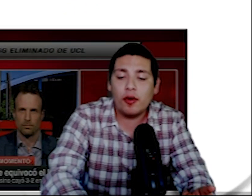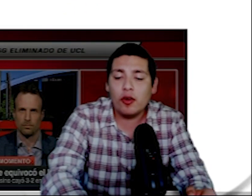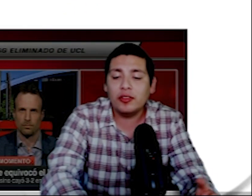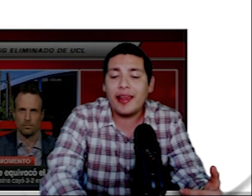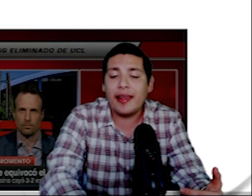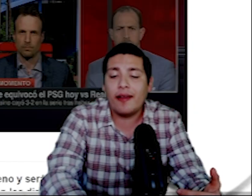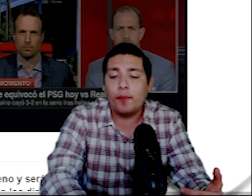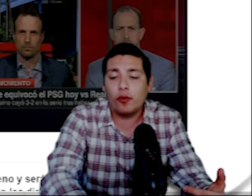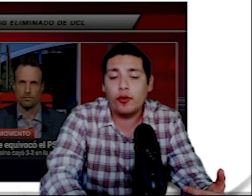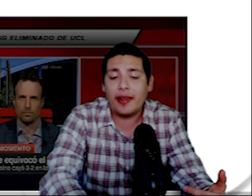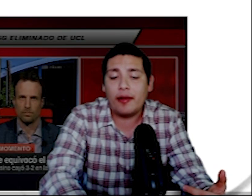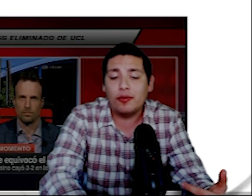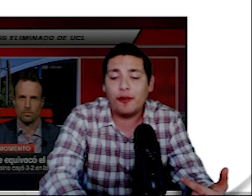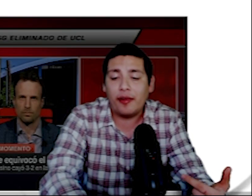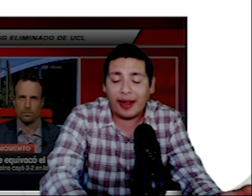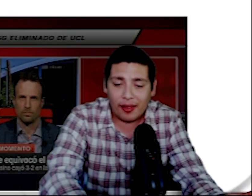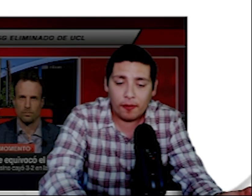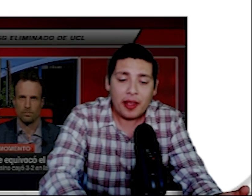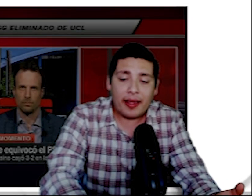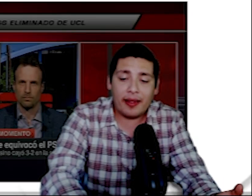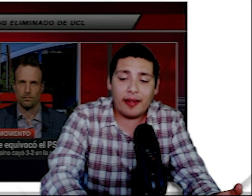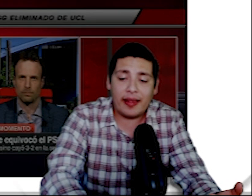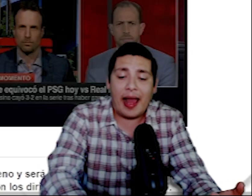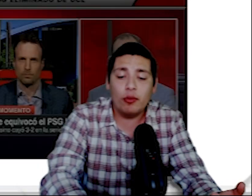mexicano por lo injustificado